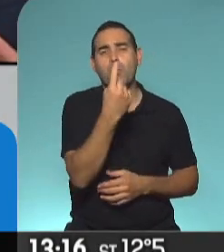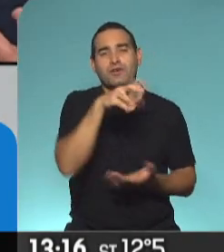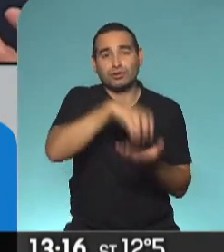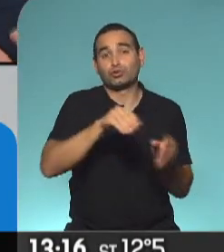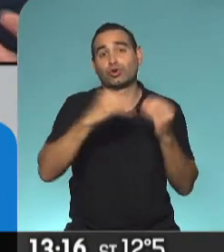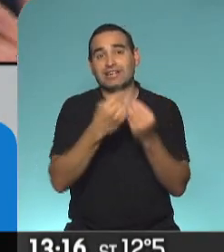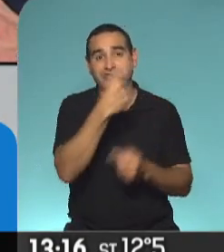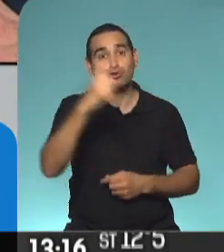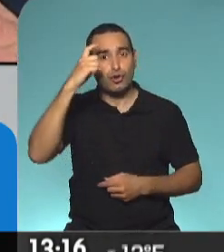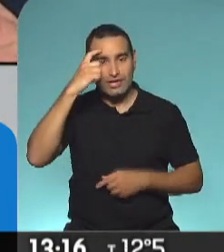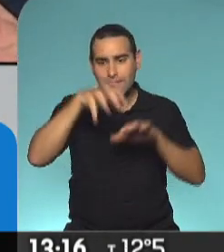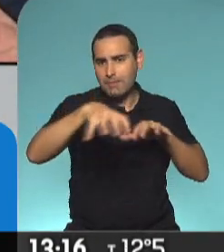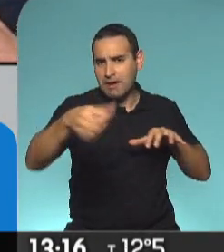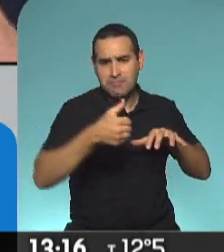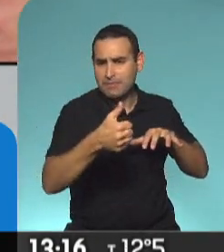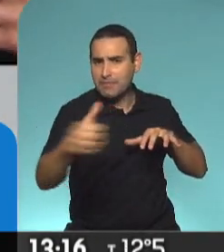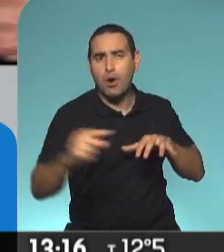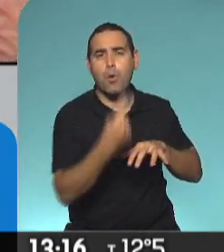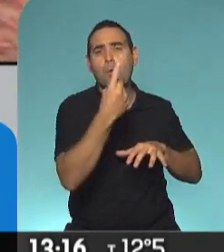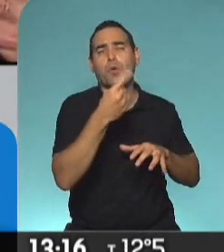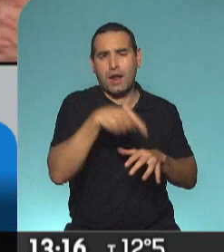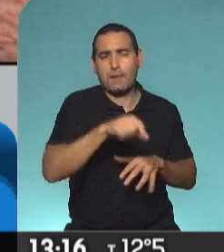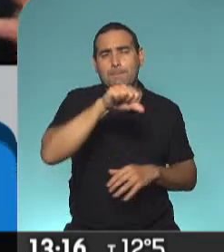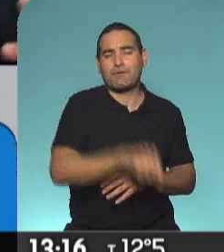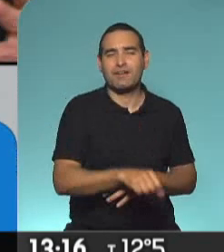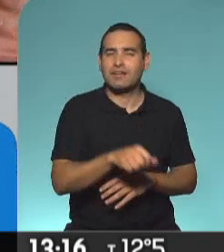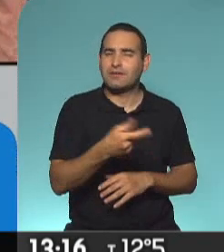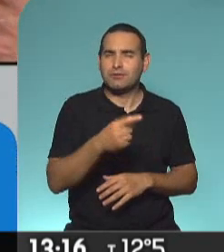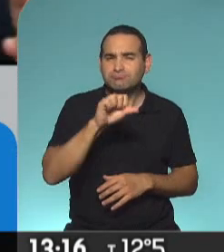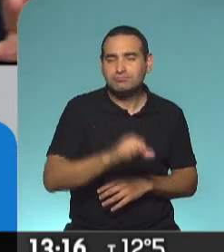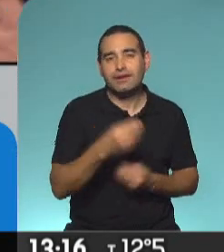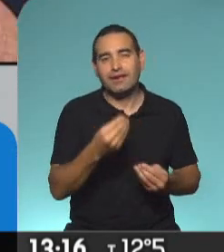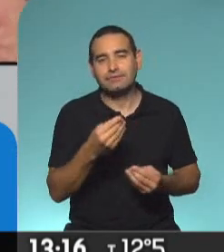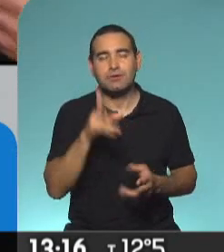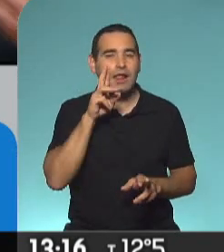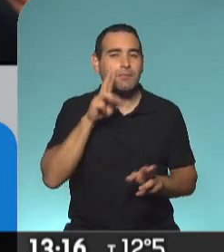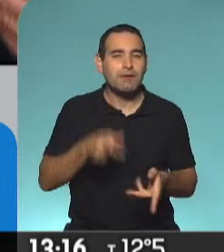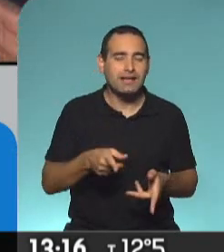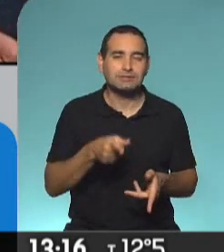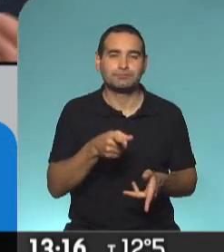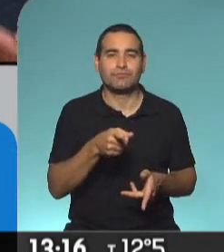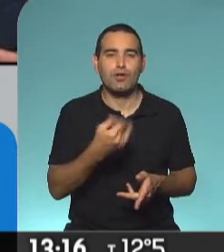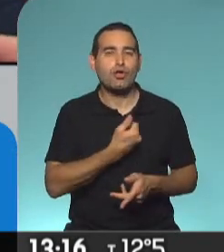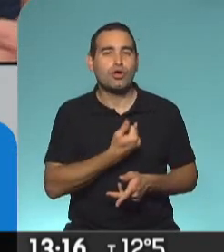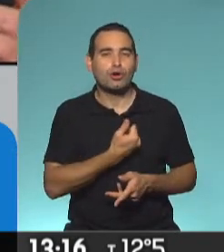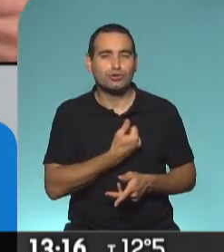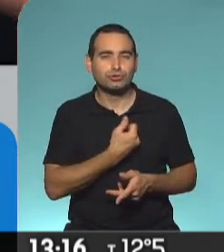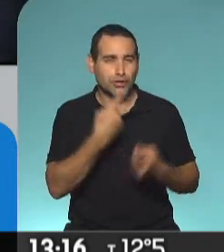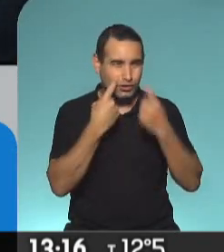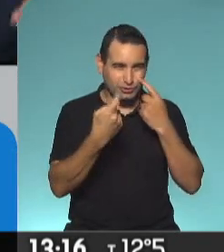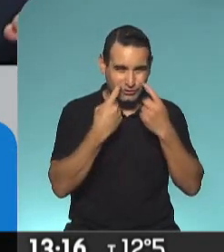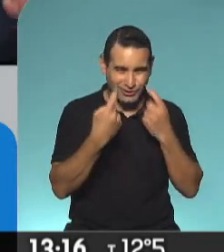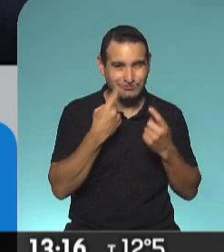110 estaciones donde tuvimos inconvenientes y que tuvo que ver más que nada con el proceso que se aplicó de donde se realizó el control